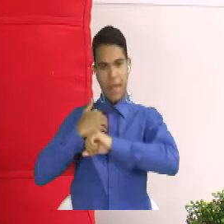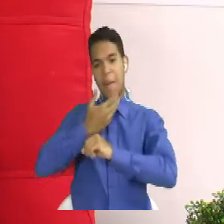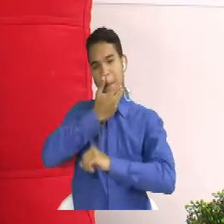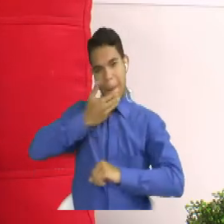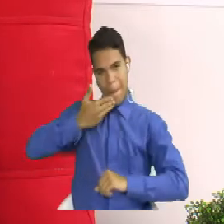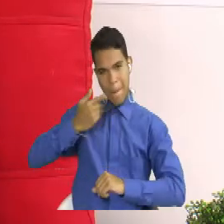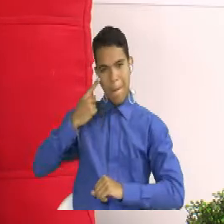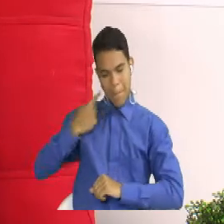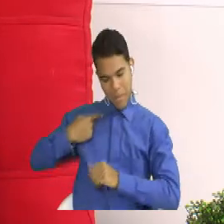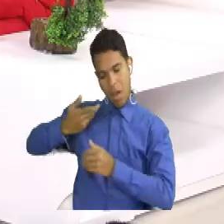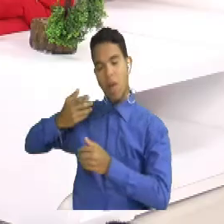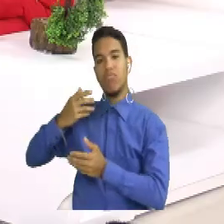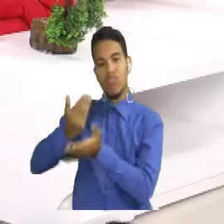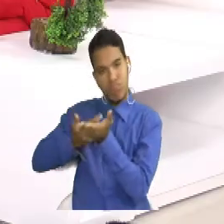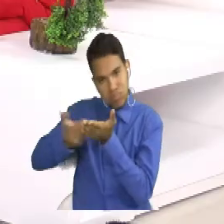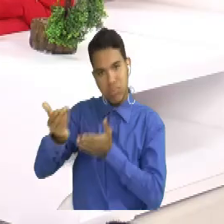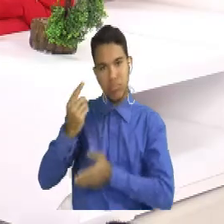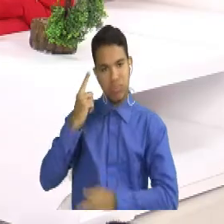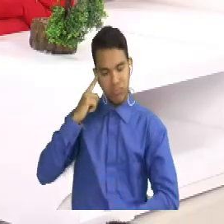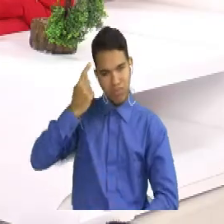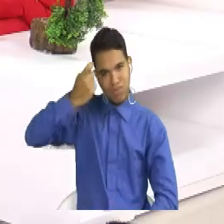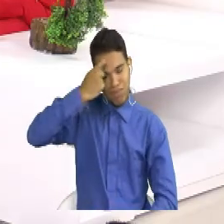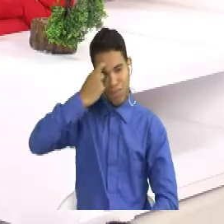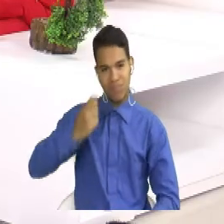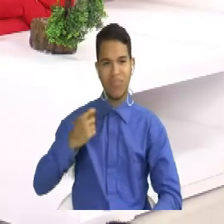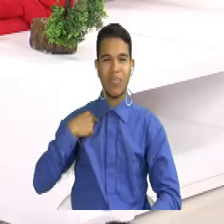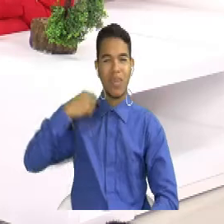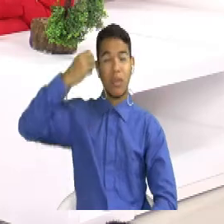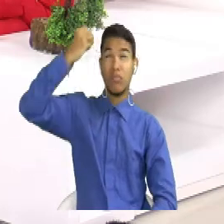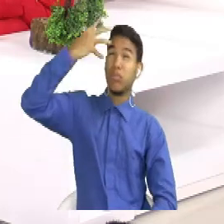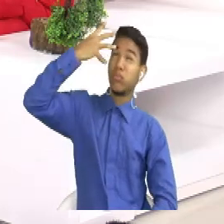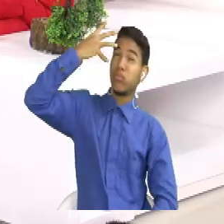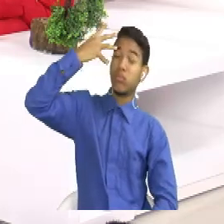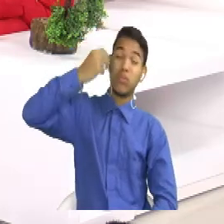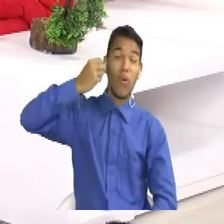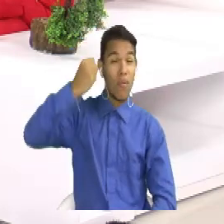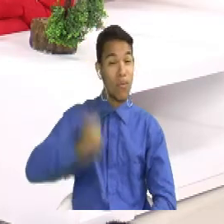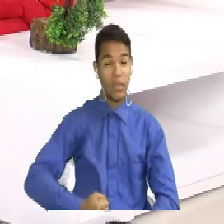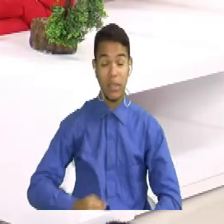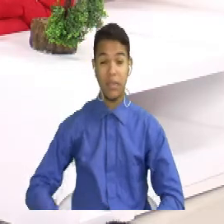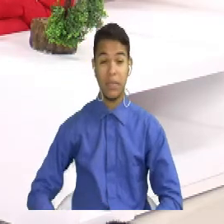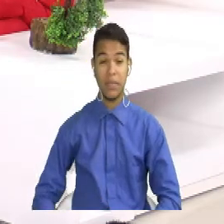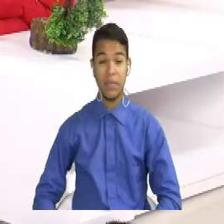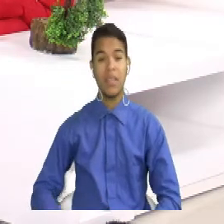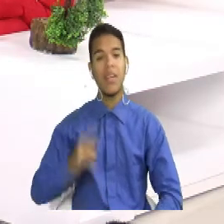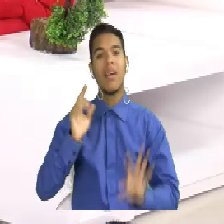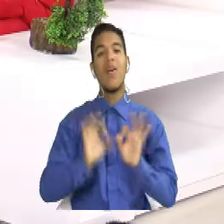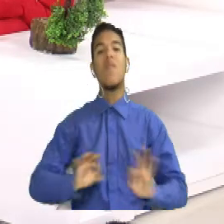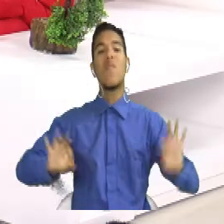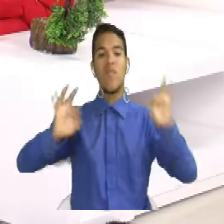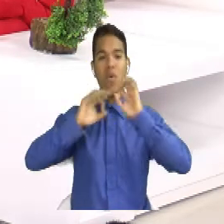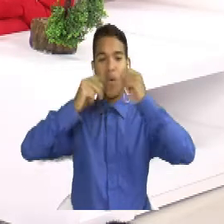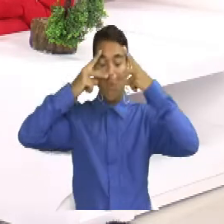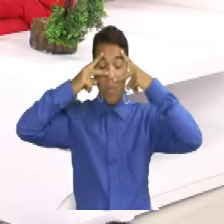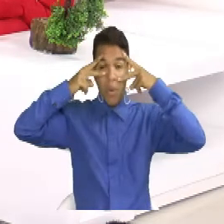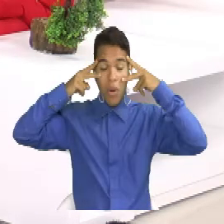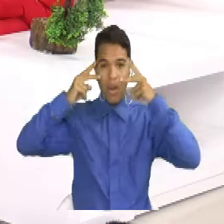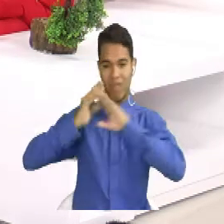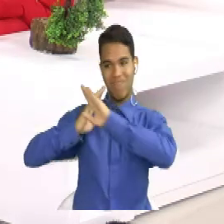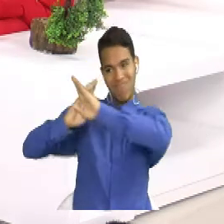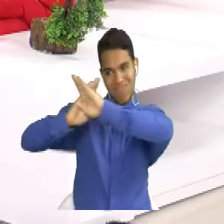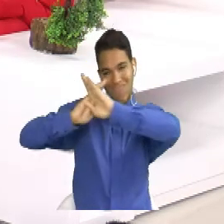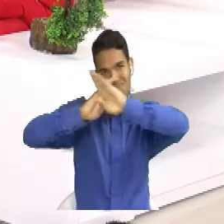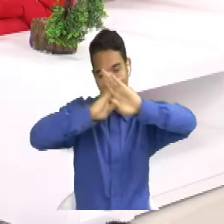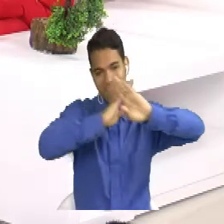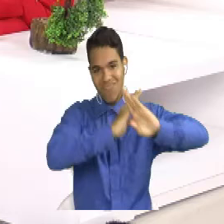ciudad, pues, manejamos. Es importante, eso te va a prevenir todas las patas de gallo que te puedan